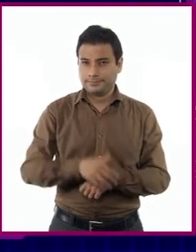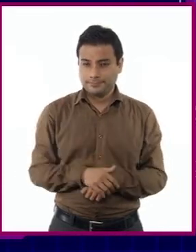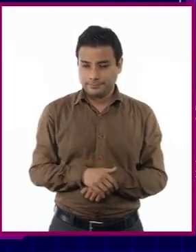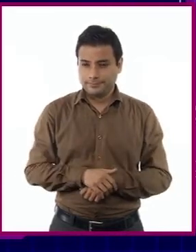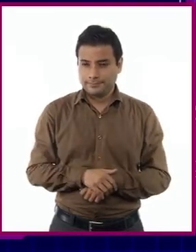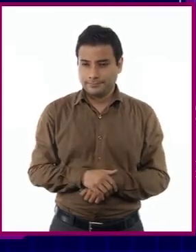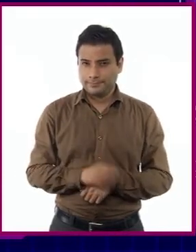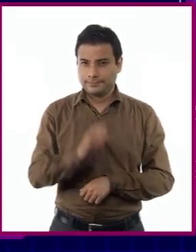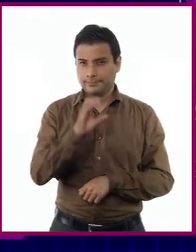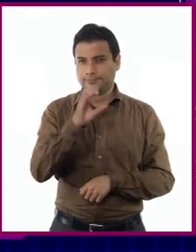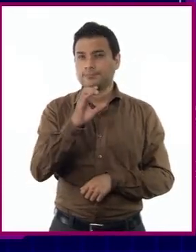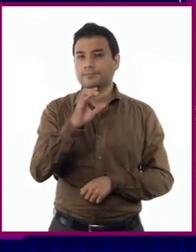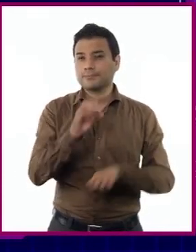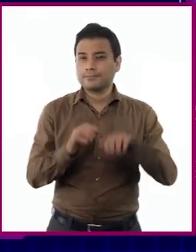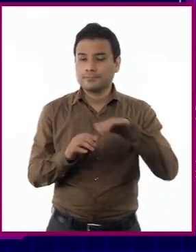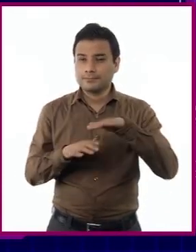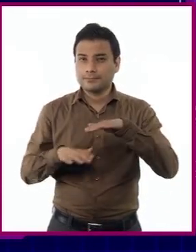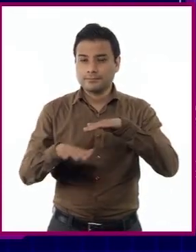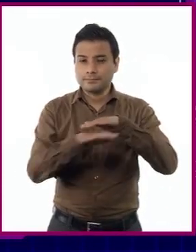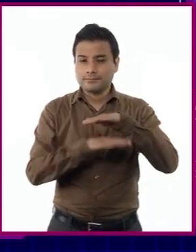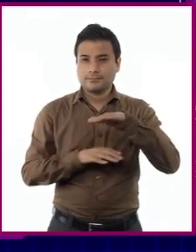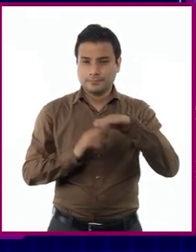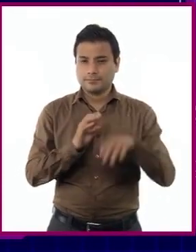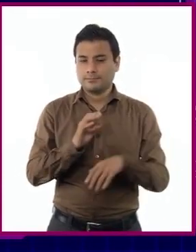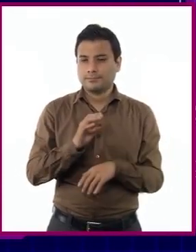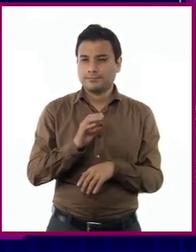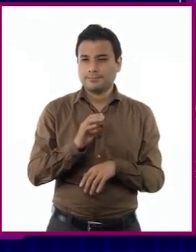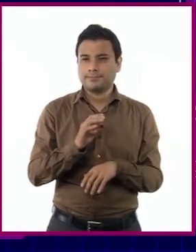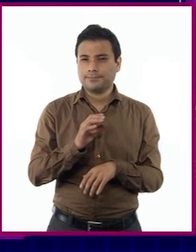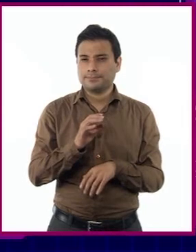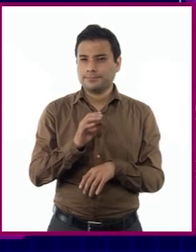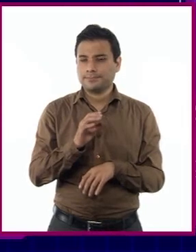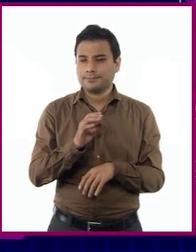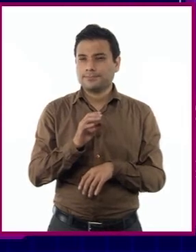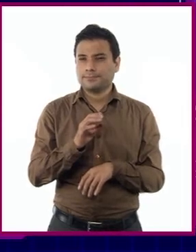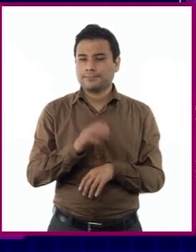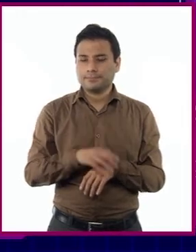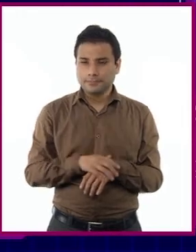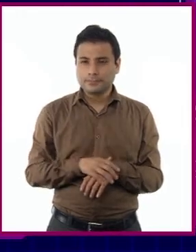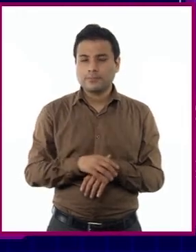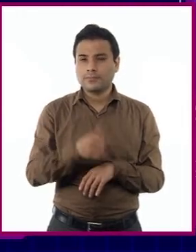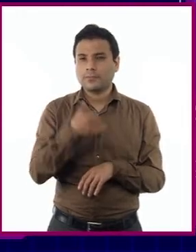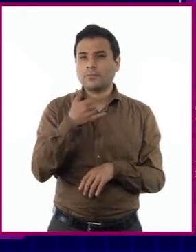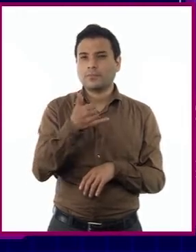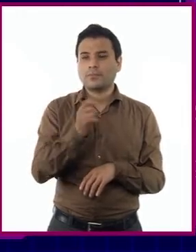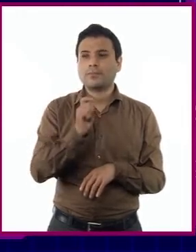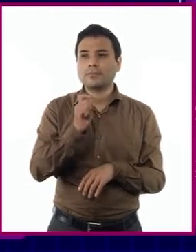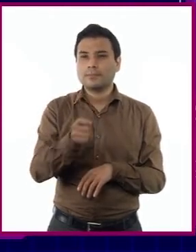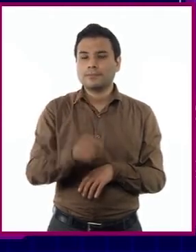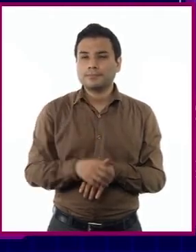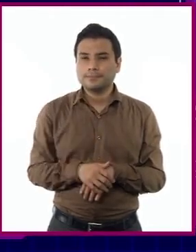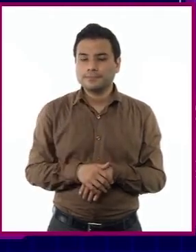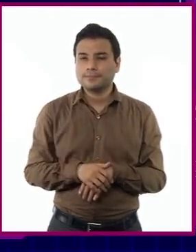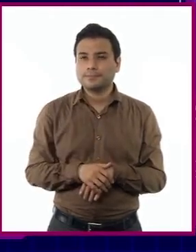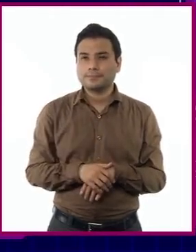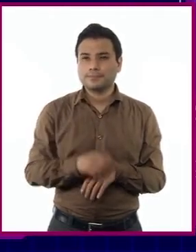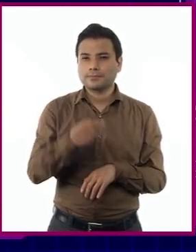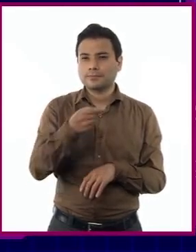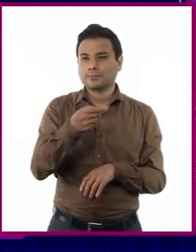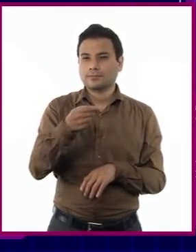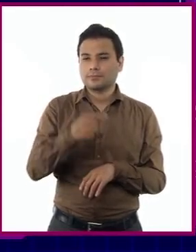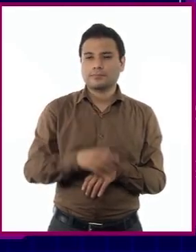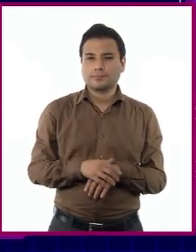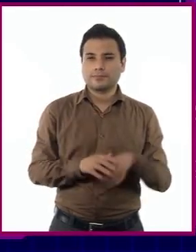es el área de la base circular del cilindro y la diferencia entre el área de la base del